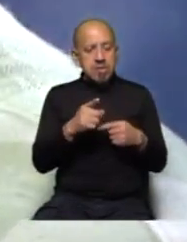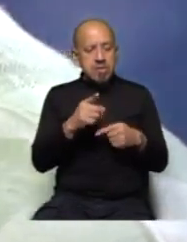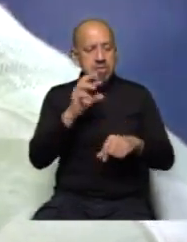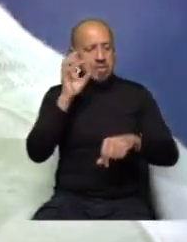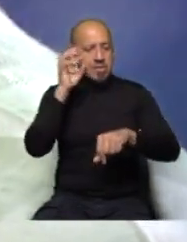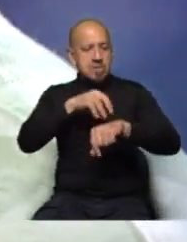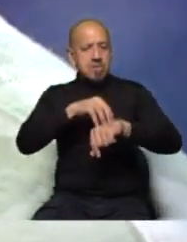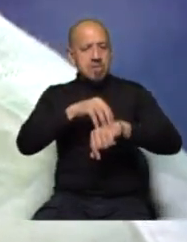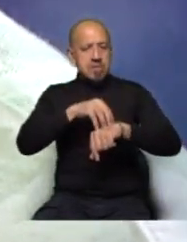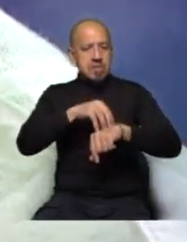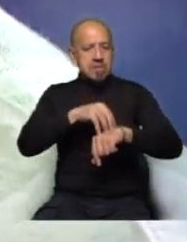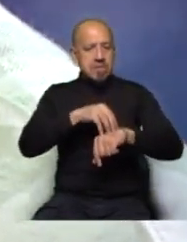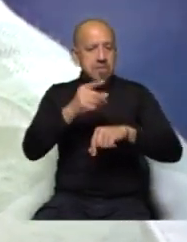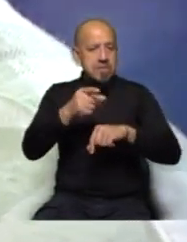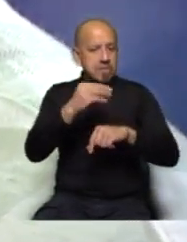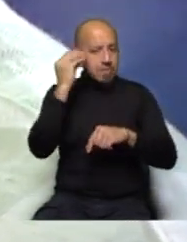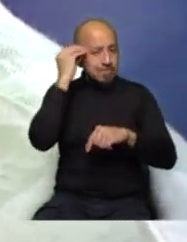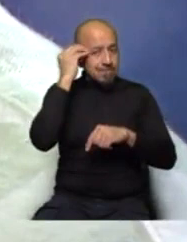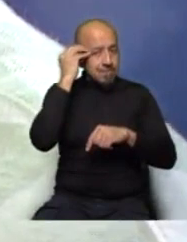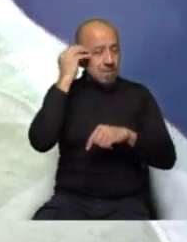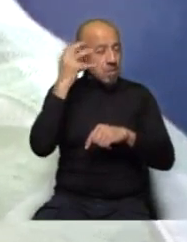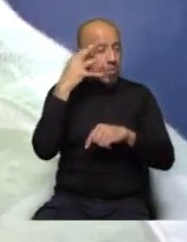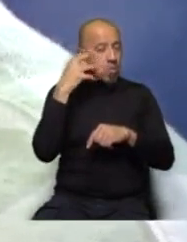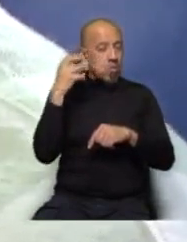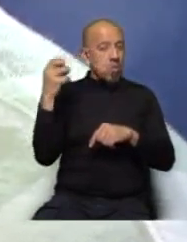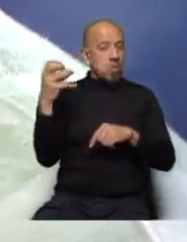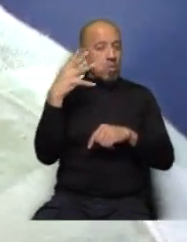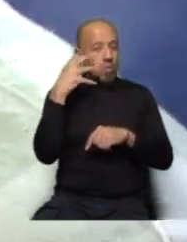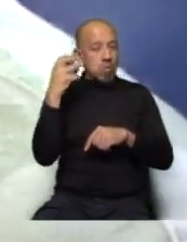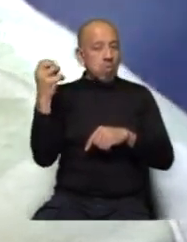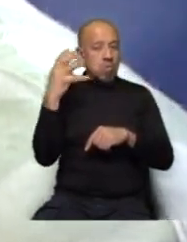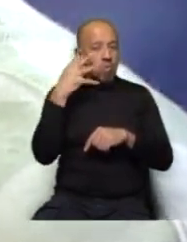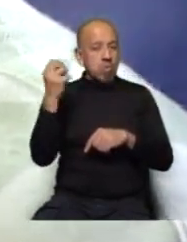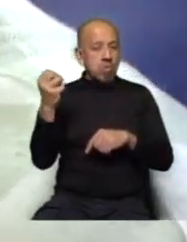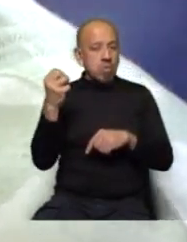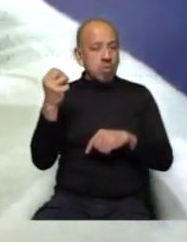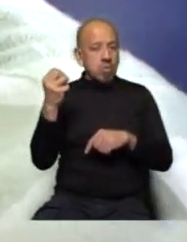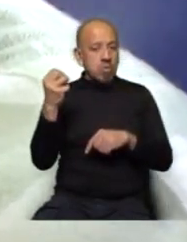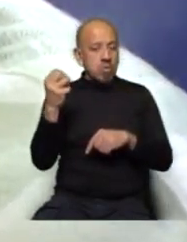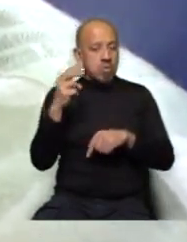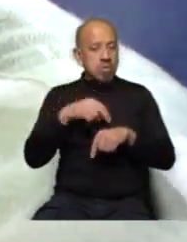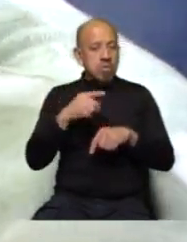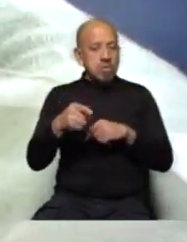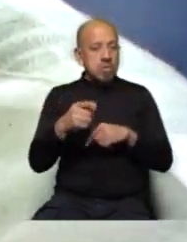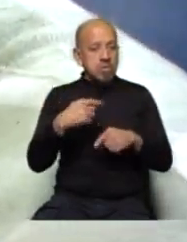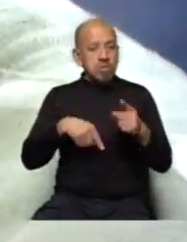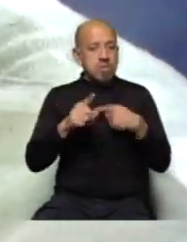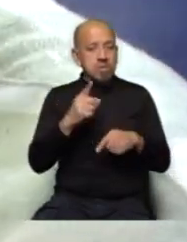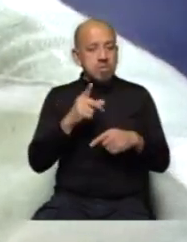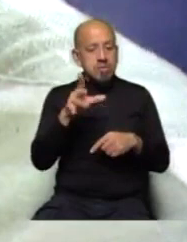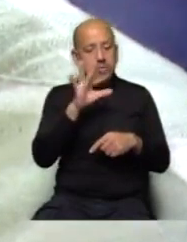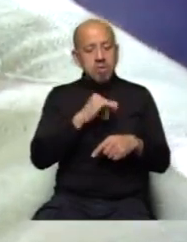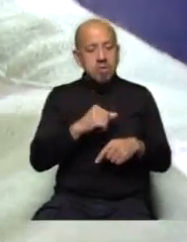dicho a la cenes de aquella chupándole la sangre la picadura era casi imperceptible la remoción diaria del